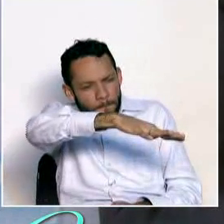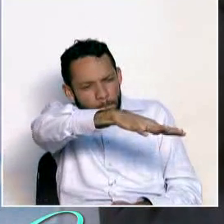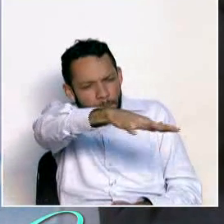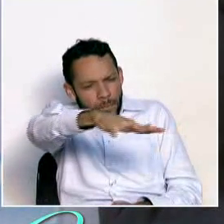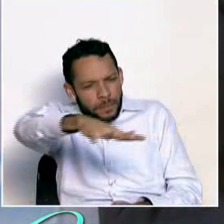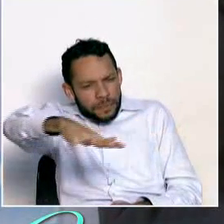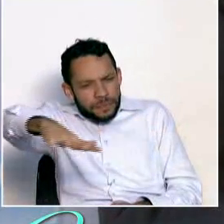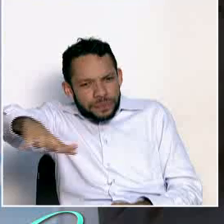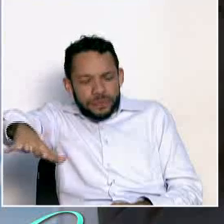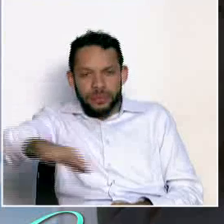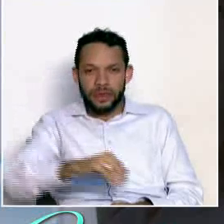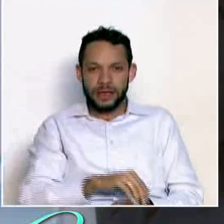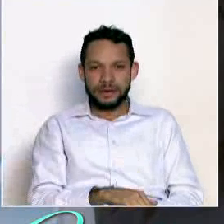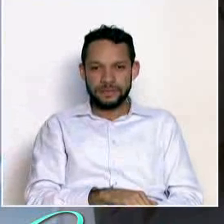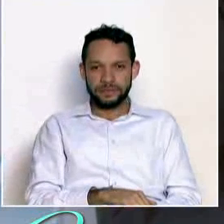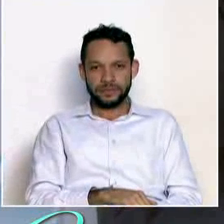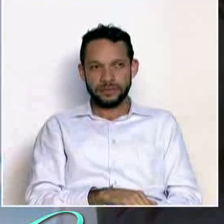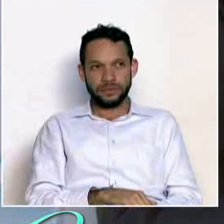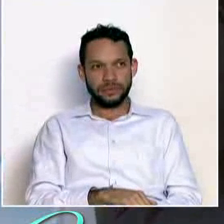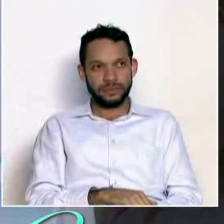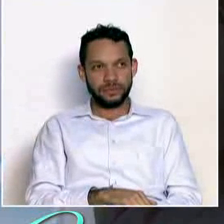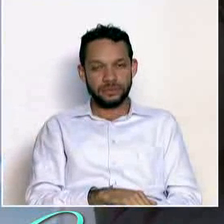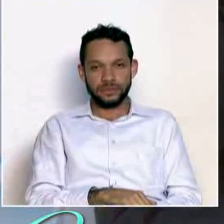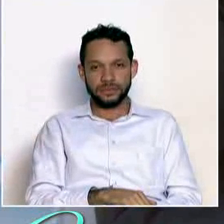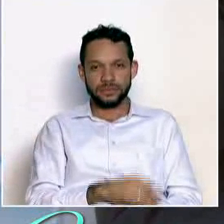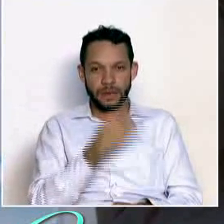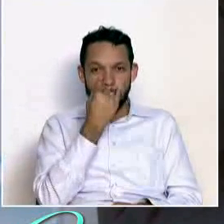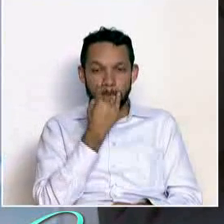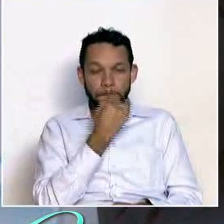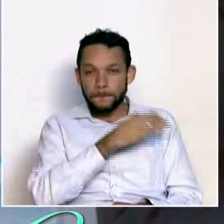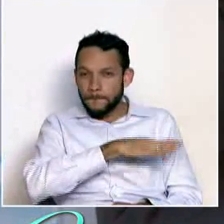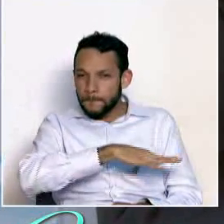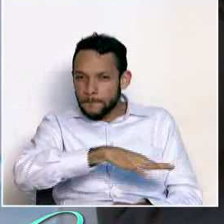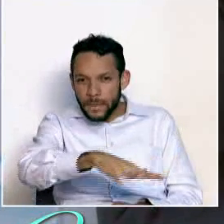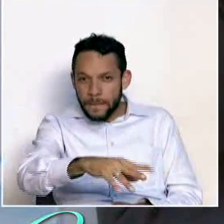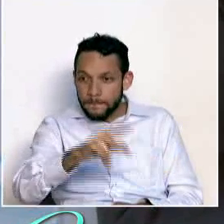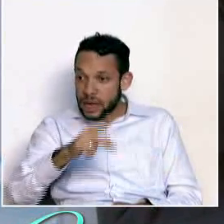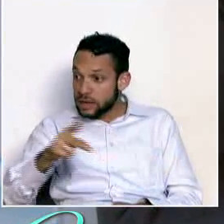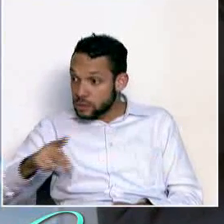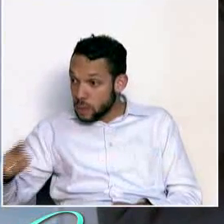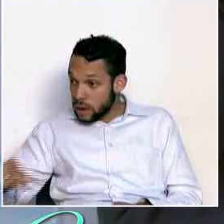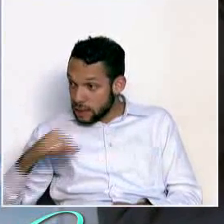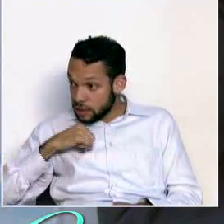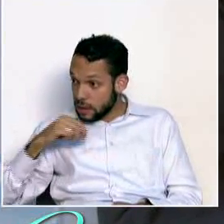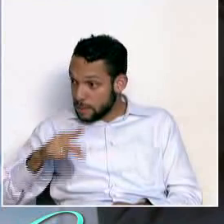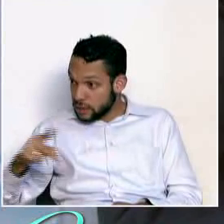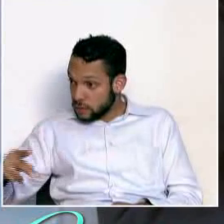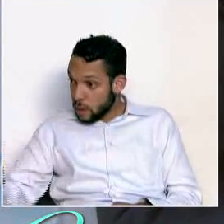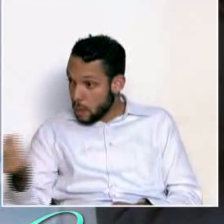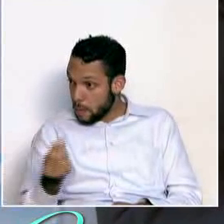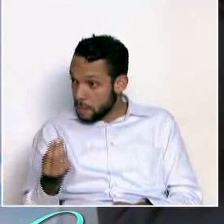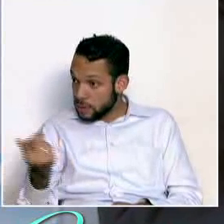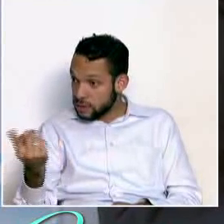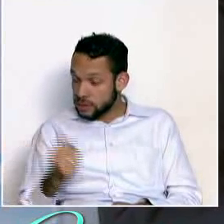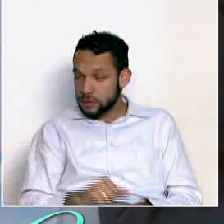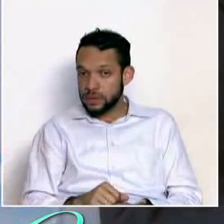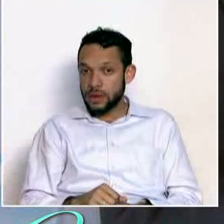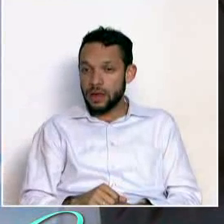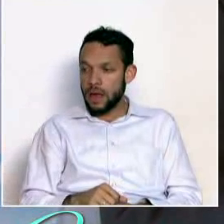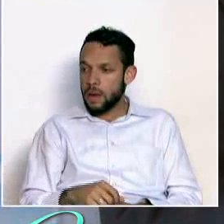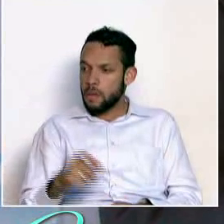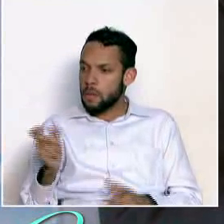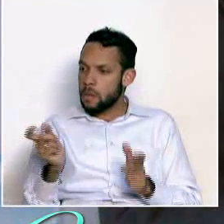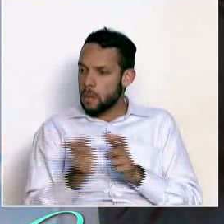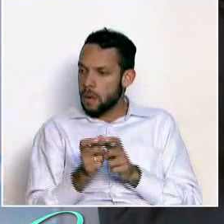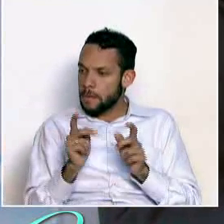Con casas muy antiguas. Un desierto. ¿Hay personas allí? Pocas. Pocas. ¿Cómo